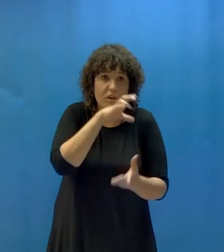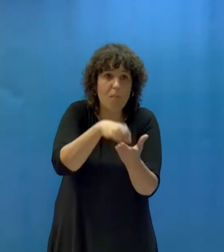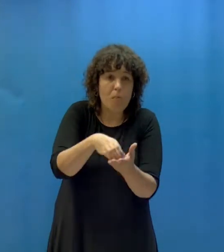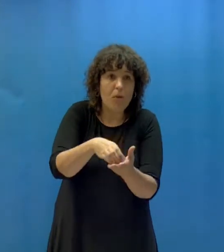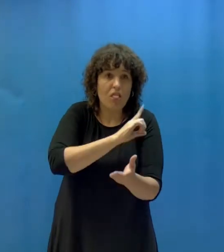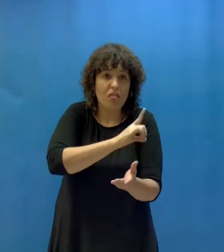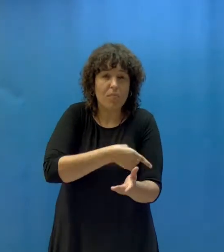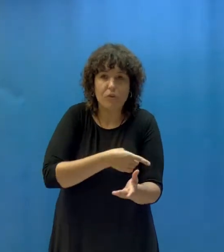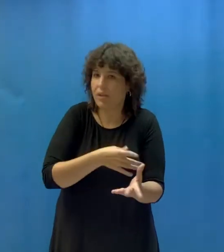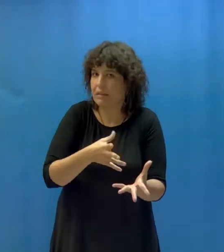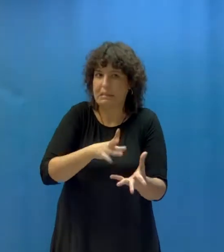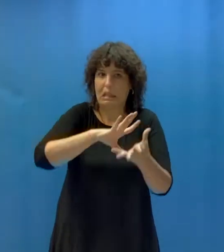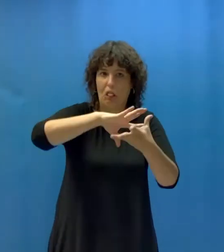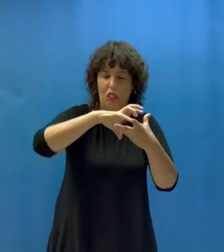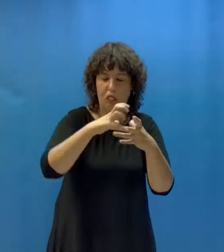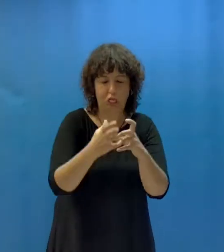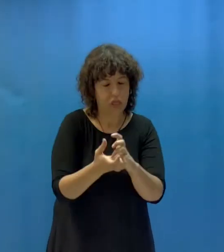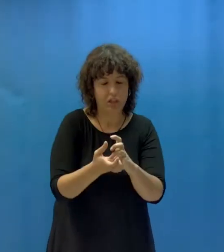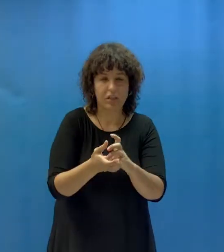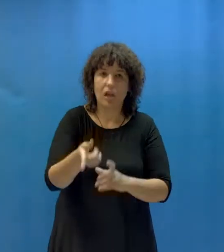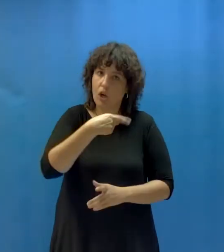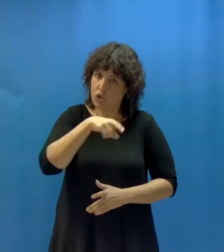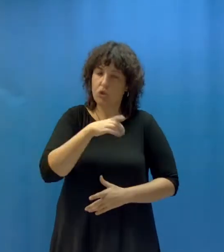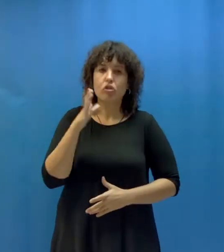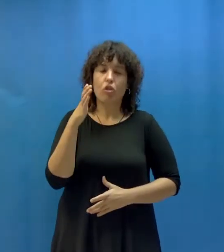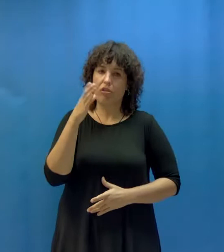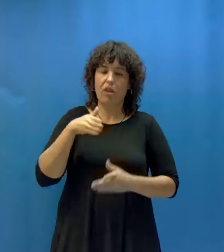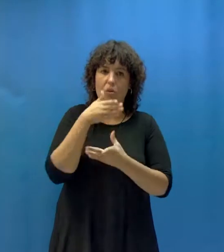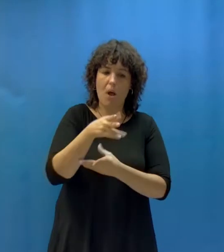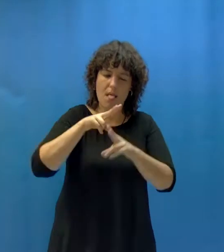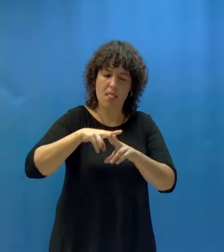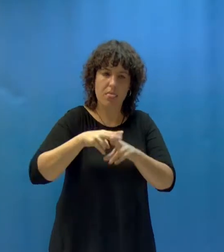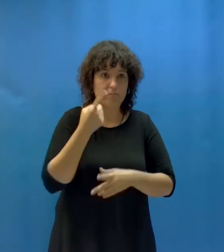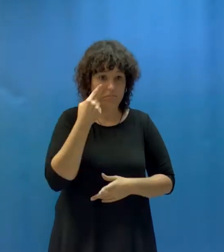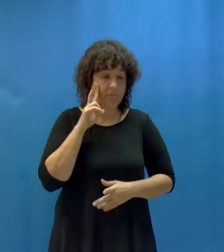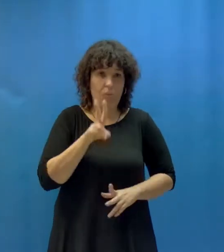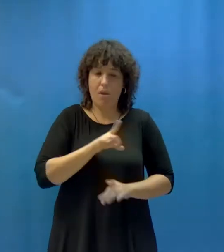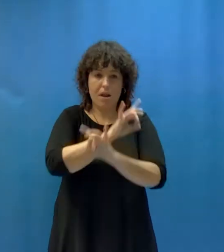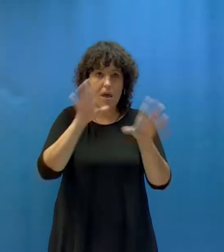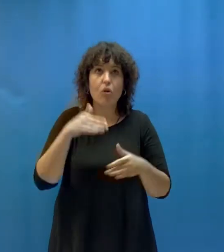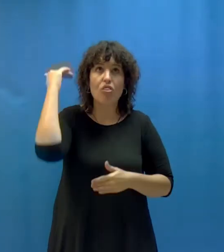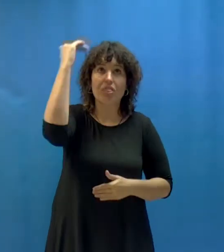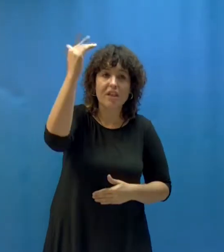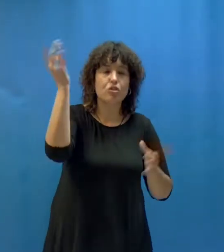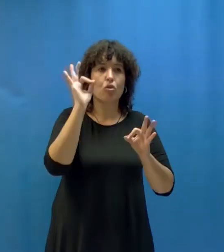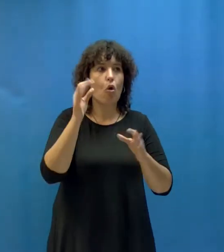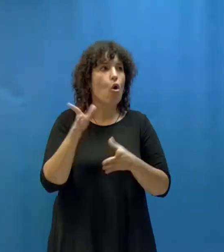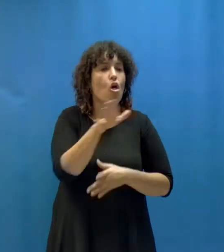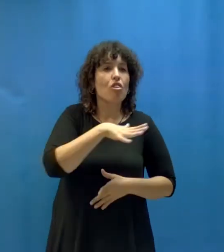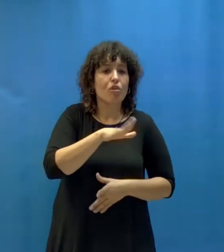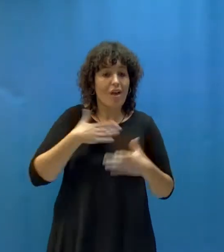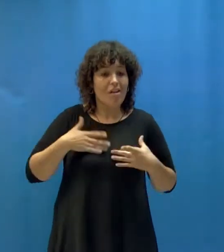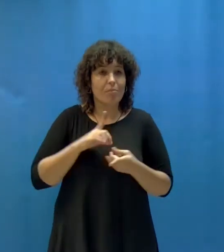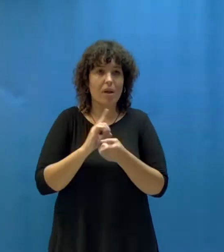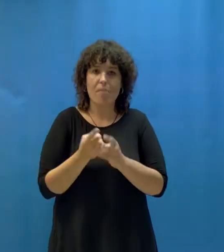una situación lamentable. En Ciudadanos lo hemos podido comprobar con nuestros propios ojos. Los techos, las bajantes o los vestuarios necesitan una actuación urgente.